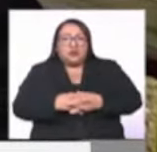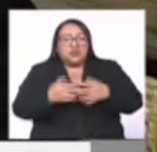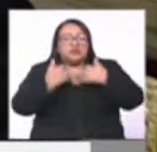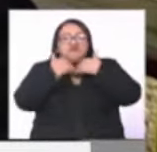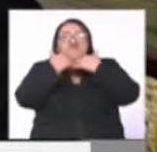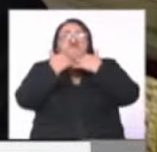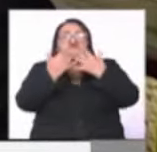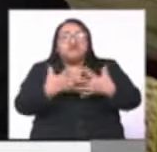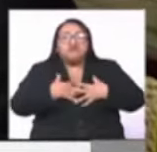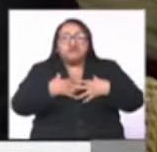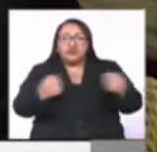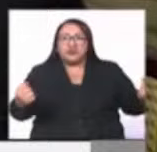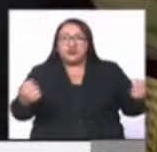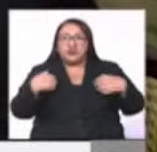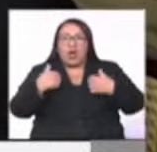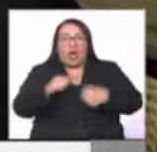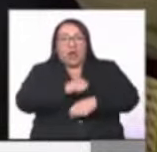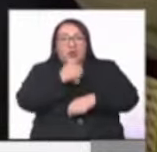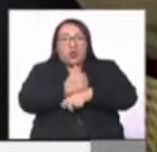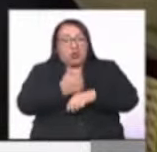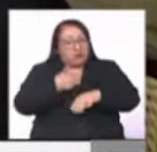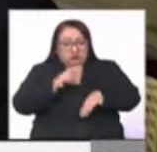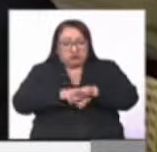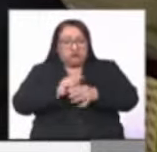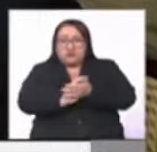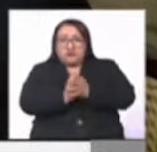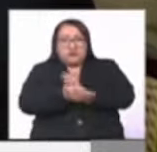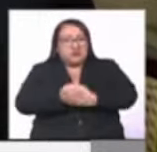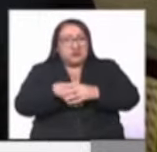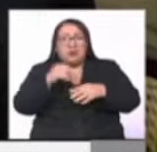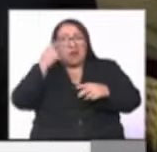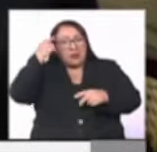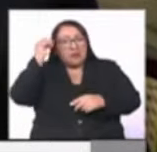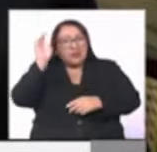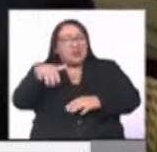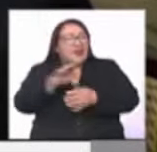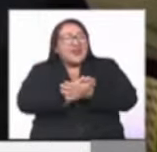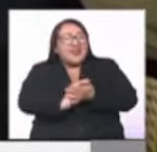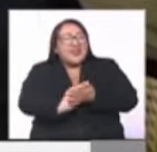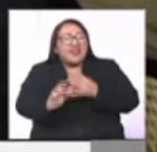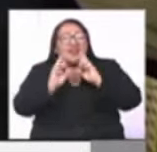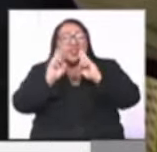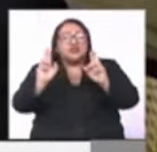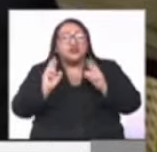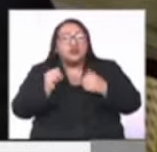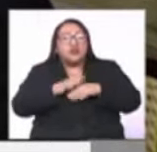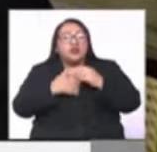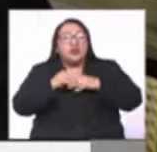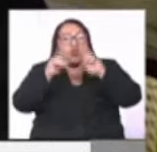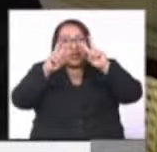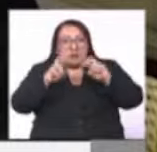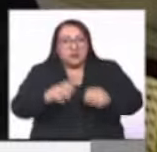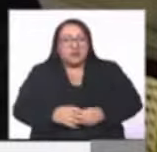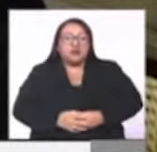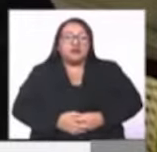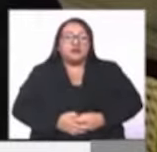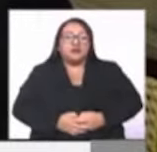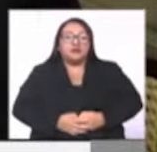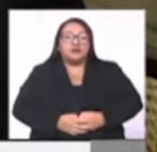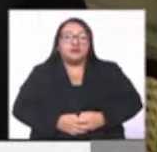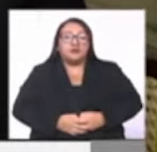de toda autoridad o poder para que no se cuestione posteriormente los resultados finales de la